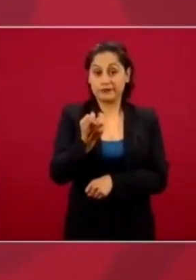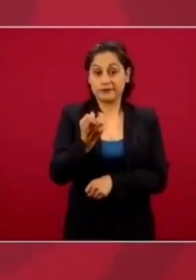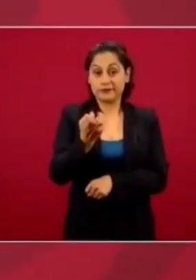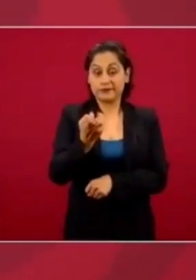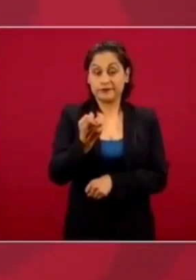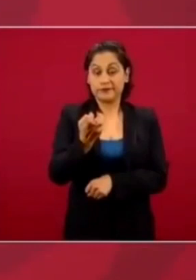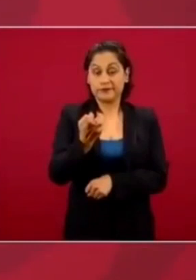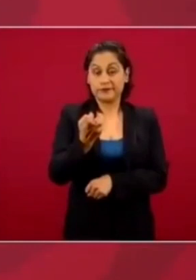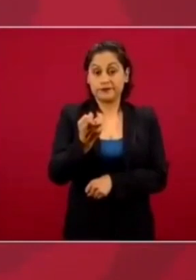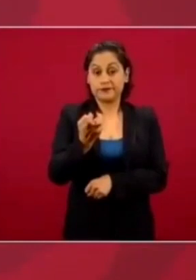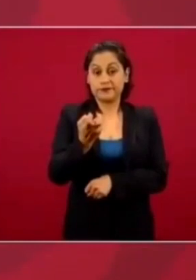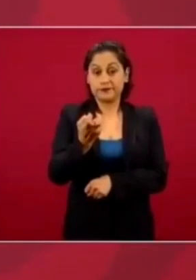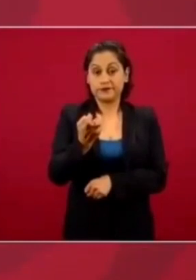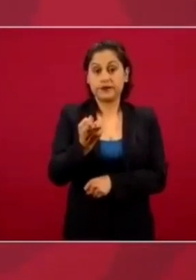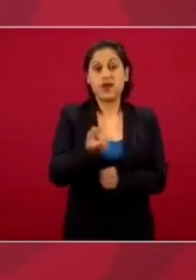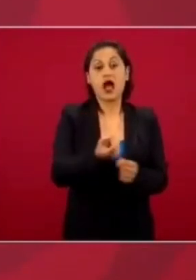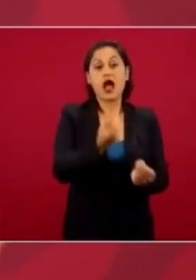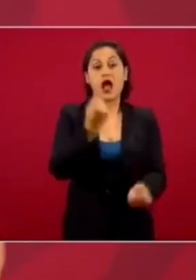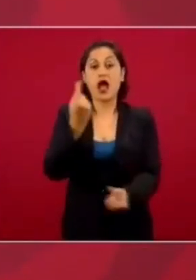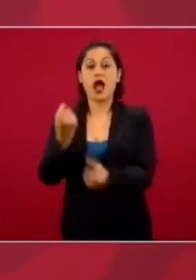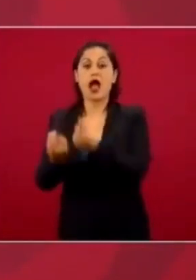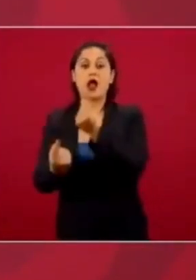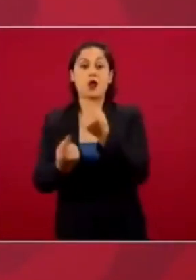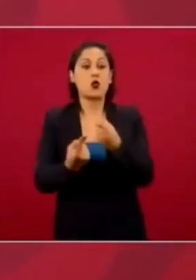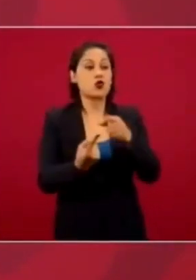se están agrupando en contra nuestra,